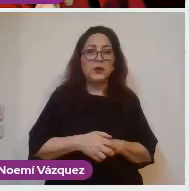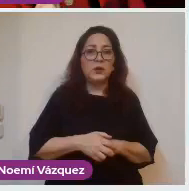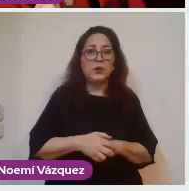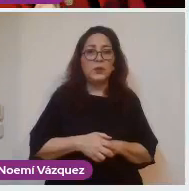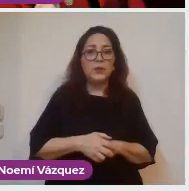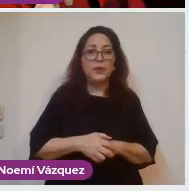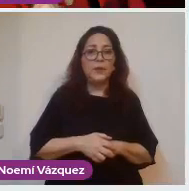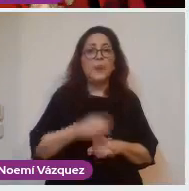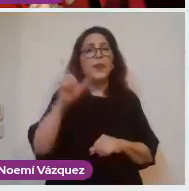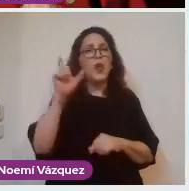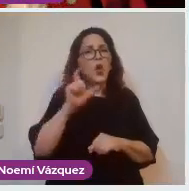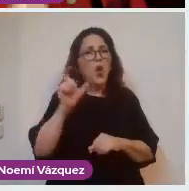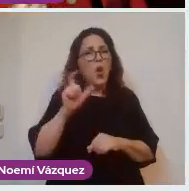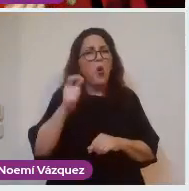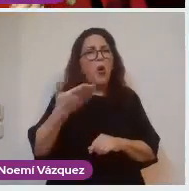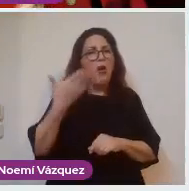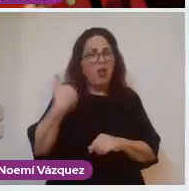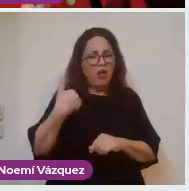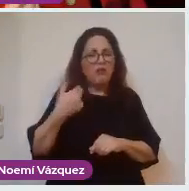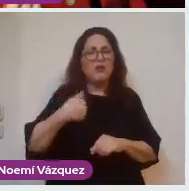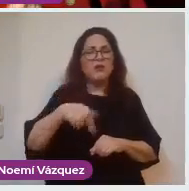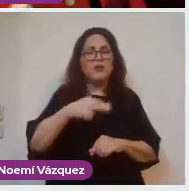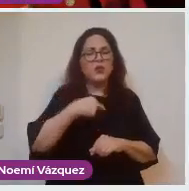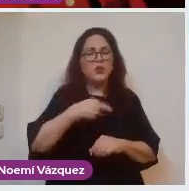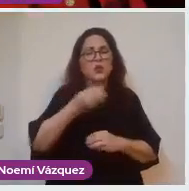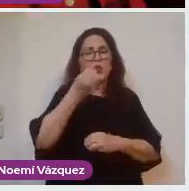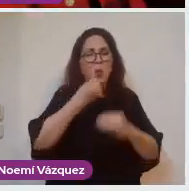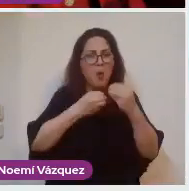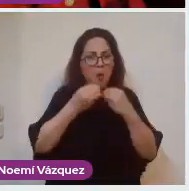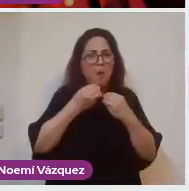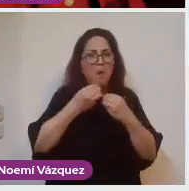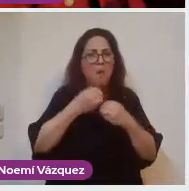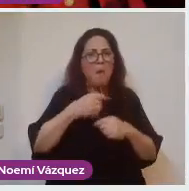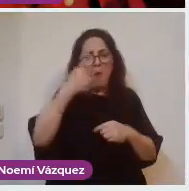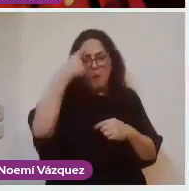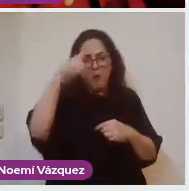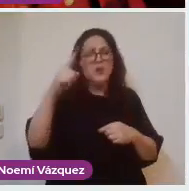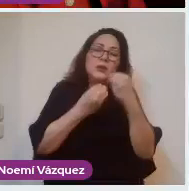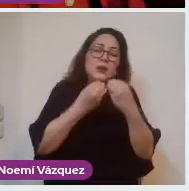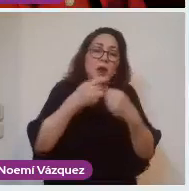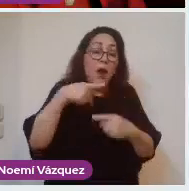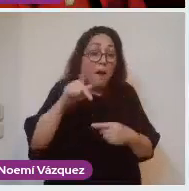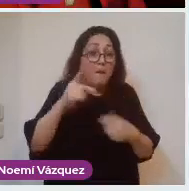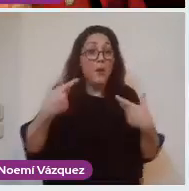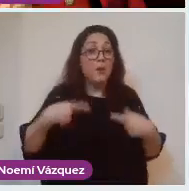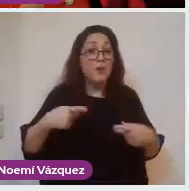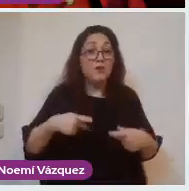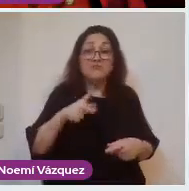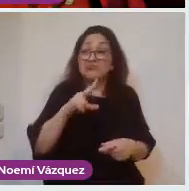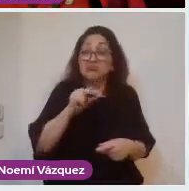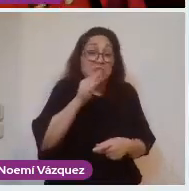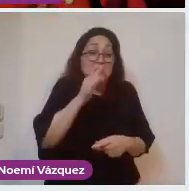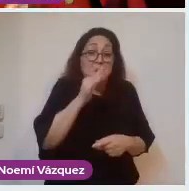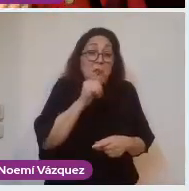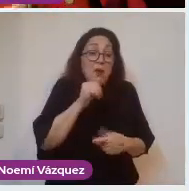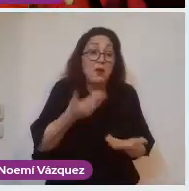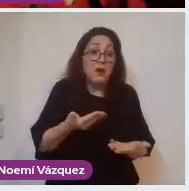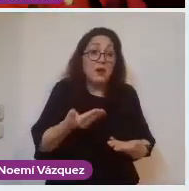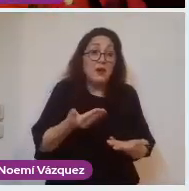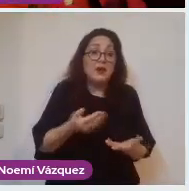entonces nos habituamos muchas veces a comer más rápido de lo normal, incluso hasta sentirse uno desagradablemente